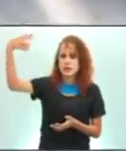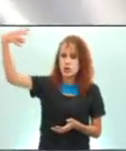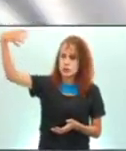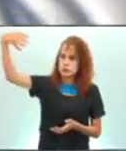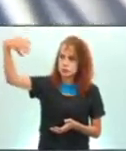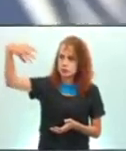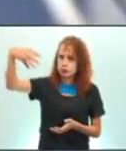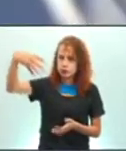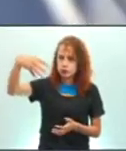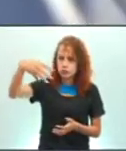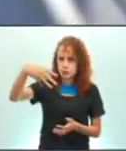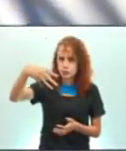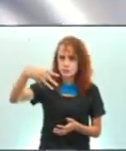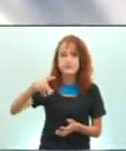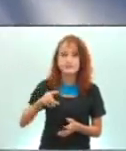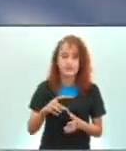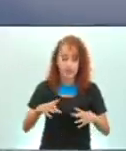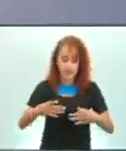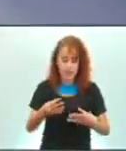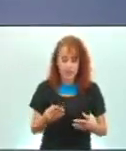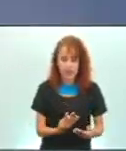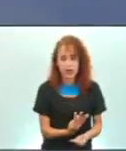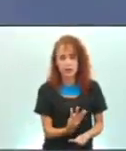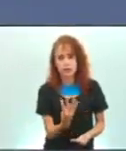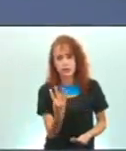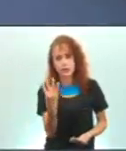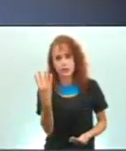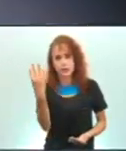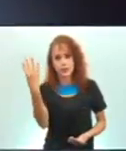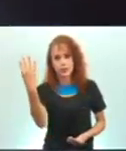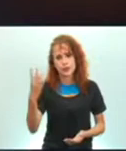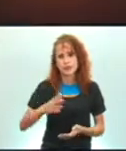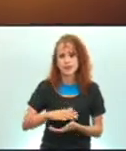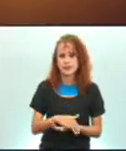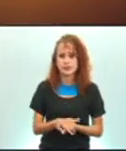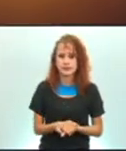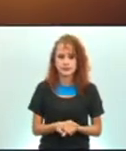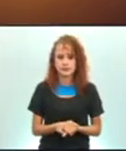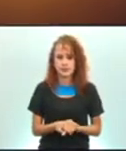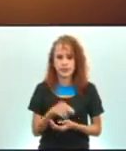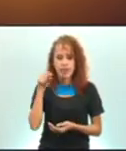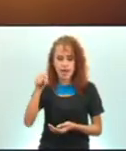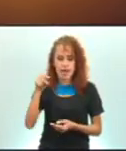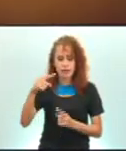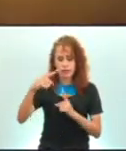proveniente del Sol, y la saliente, emitida por la Tierra.